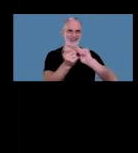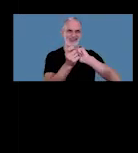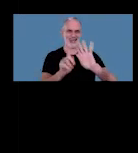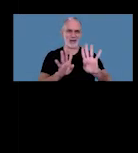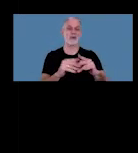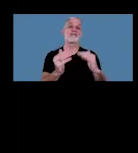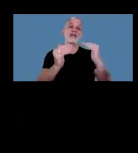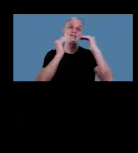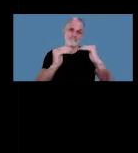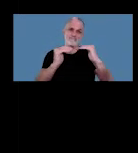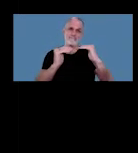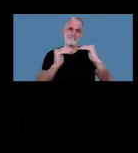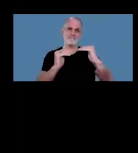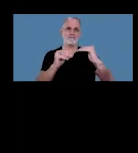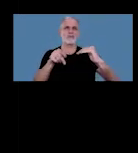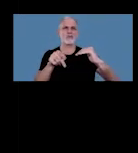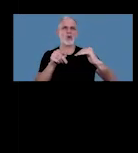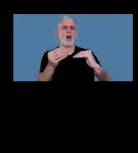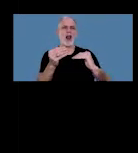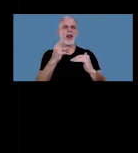Luego, ¿sí?, con lo que fue la